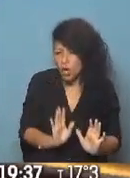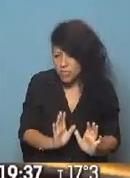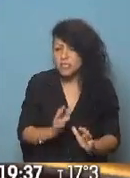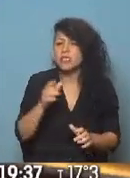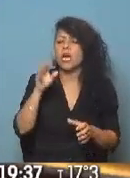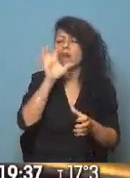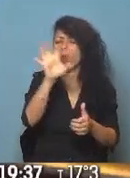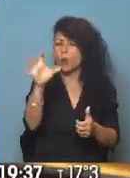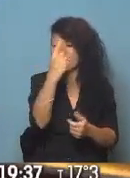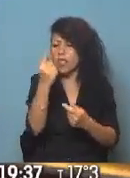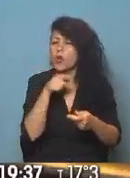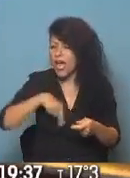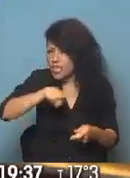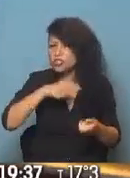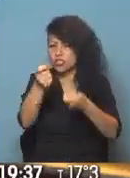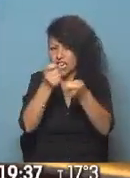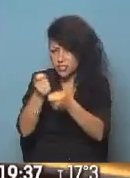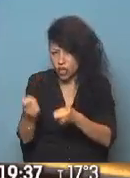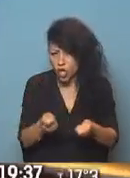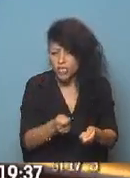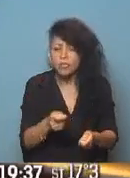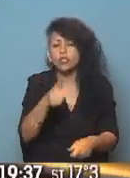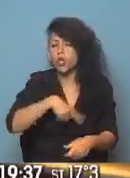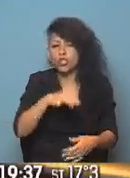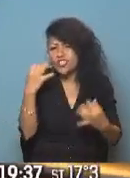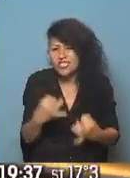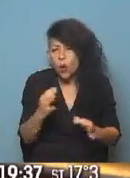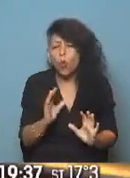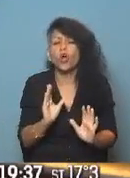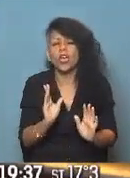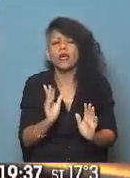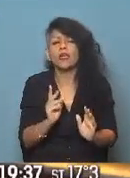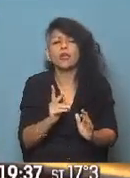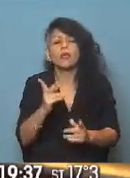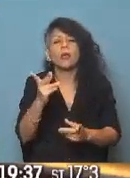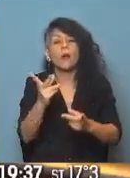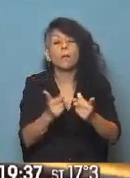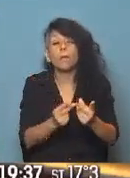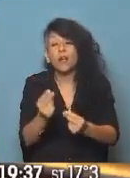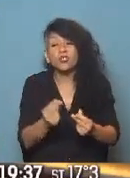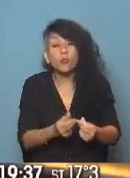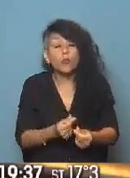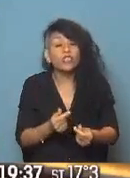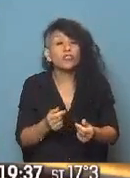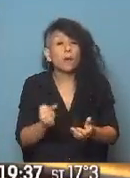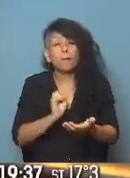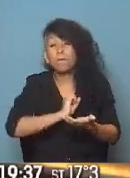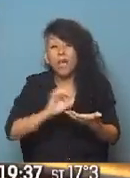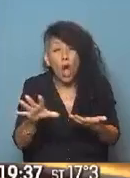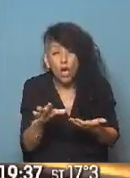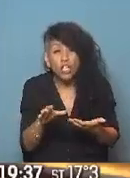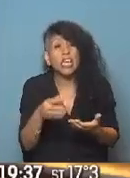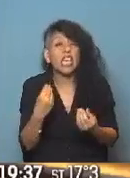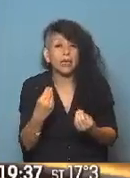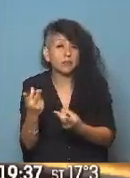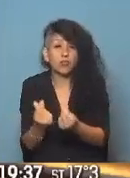Nosotros estamos seguros que peor que un presupuesto con muchos déficits como es el actual era no tener presupuesto. Claro.